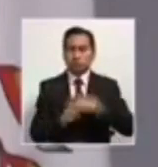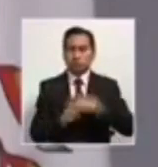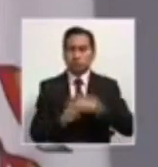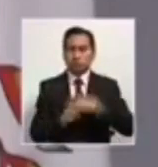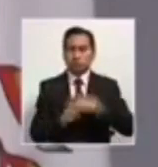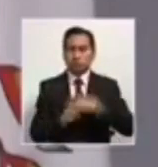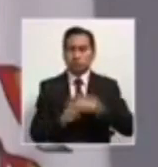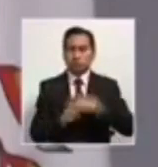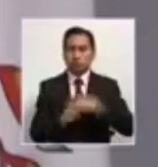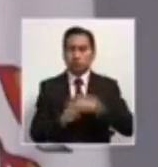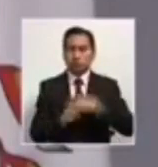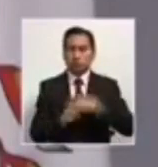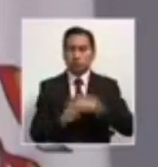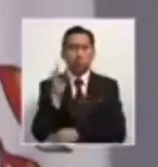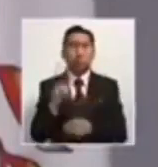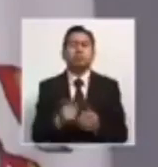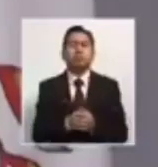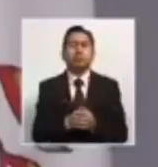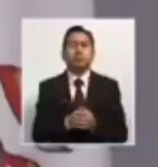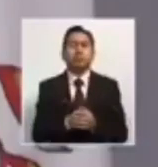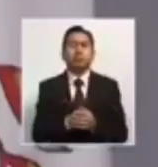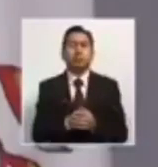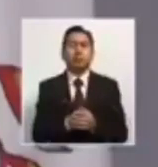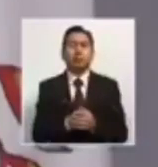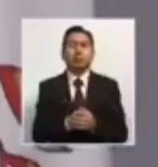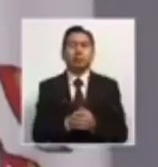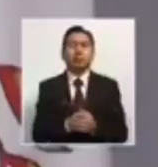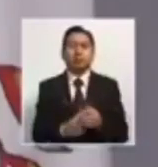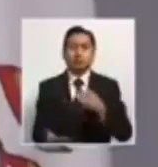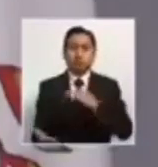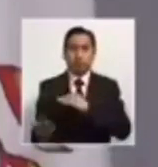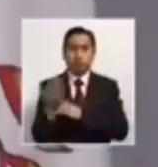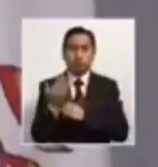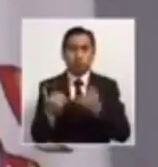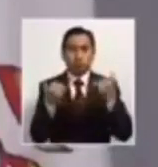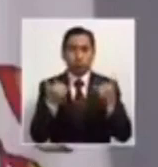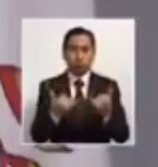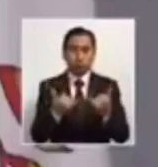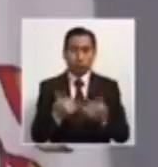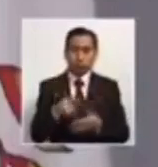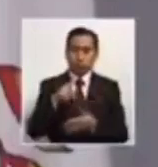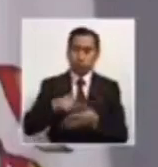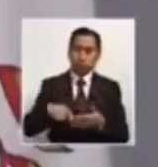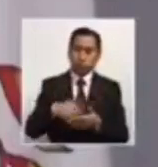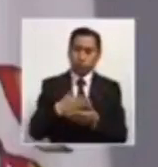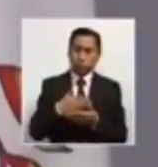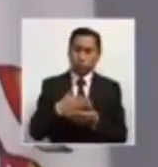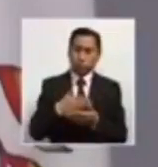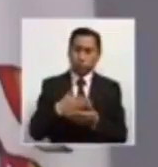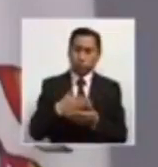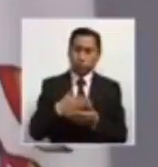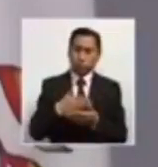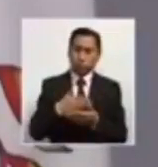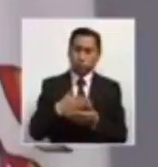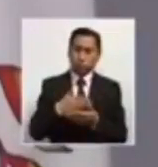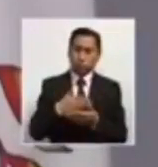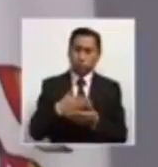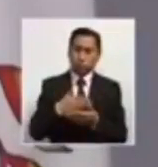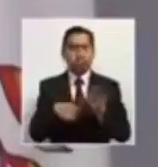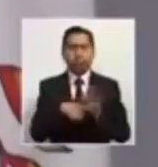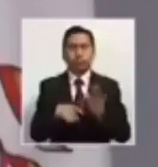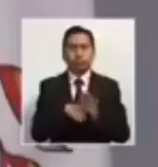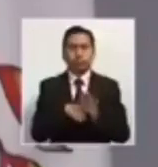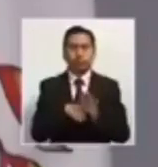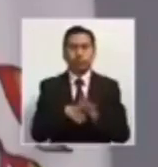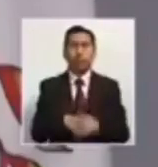país en el transcurso de la mañana se descartaron ocho casos sospechosos de los cuales